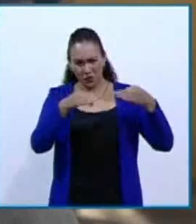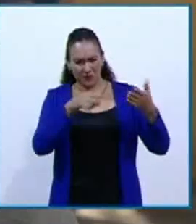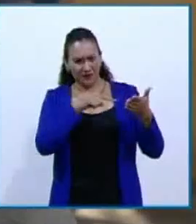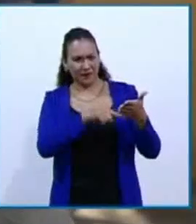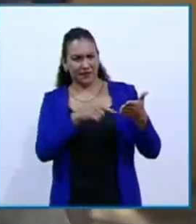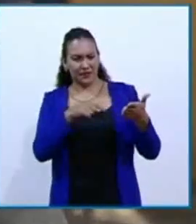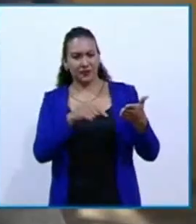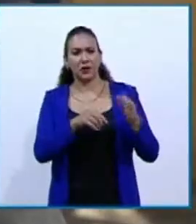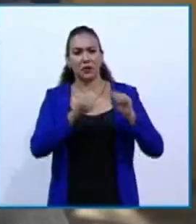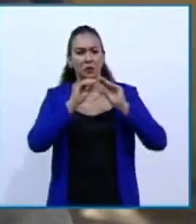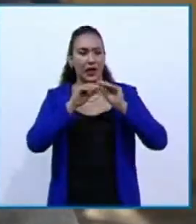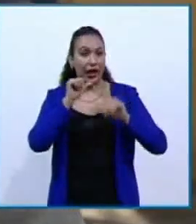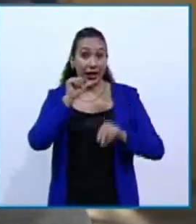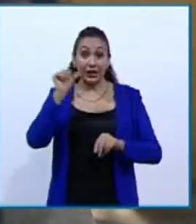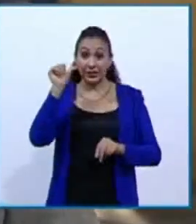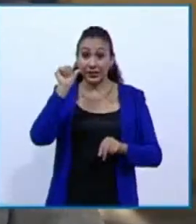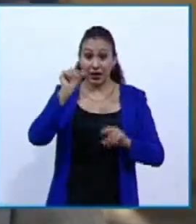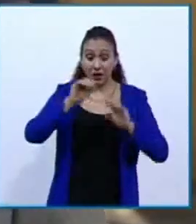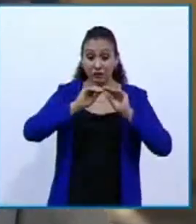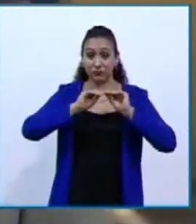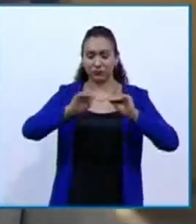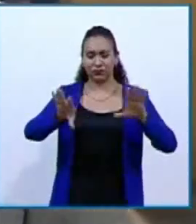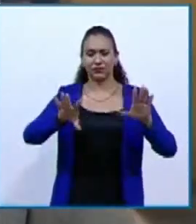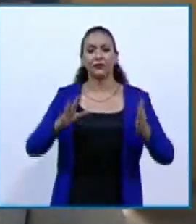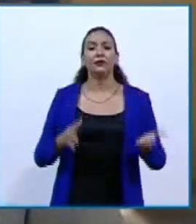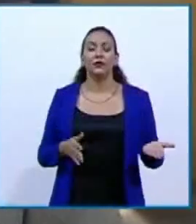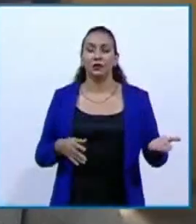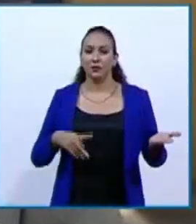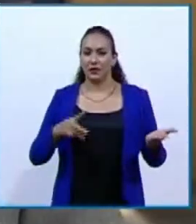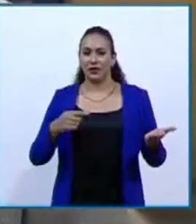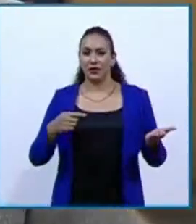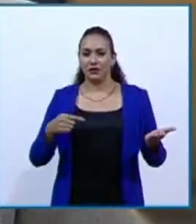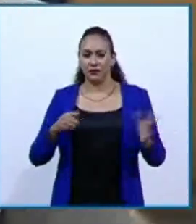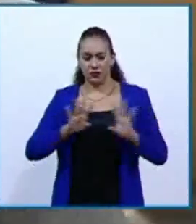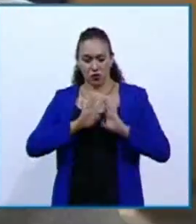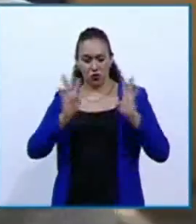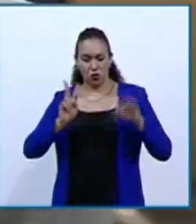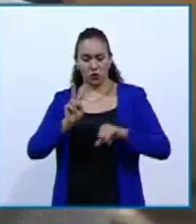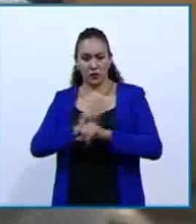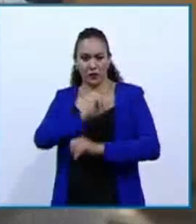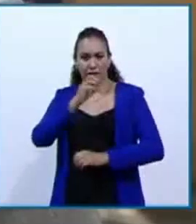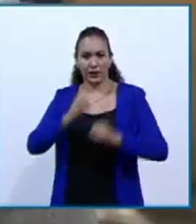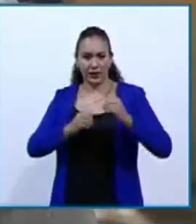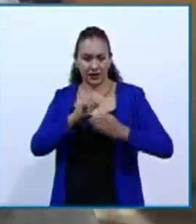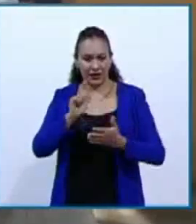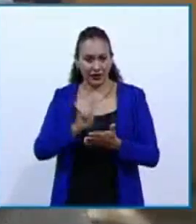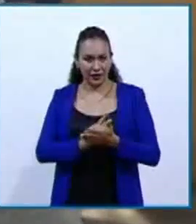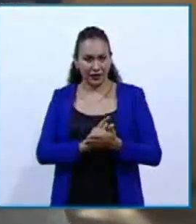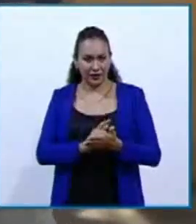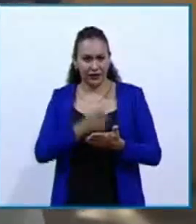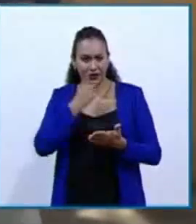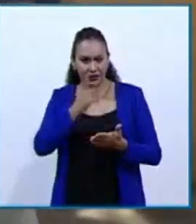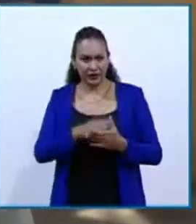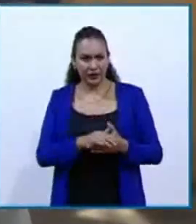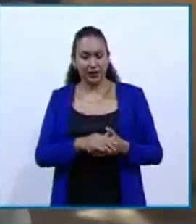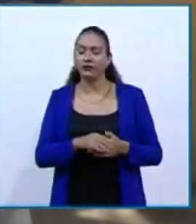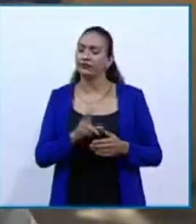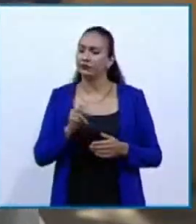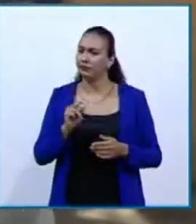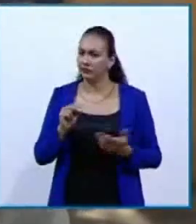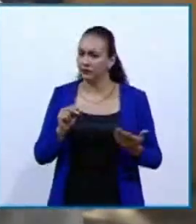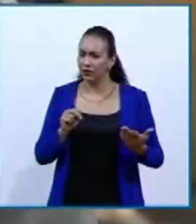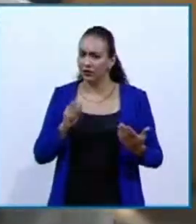se publicó el día de ayer, en el sentido de que para el Consejo de la Judicatura deben de reanudarse los plazos